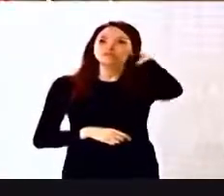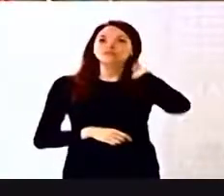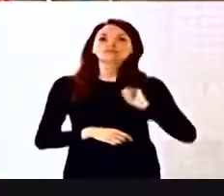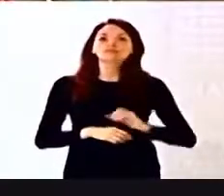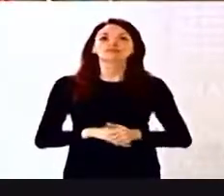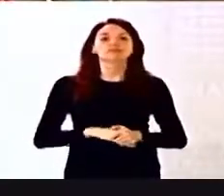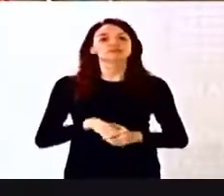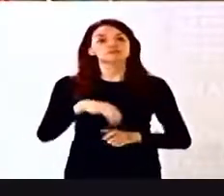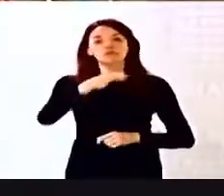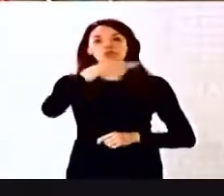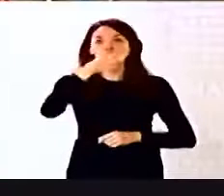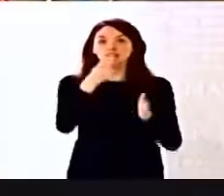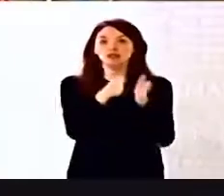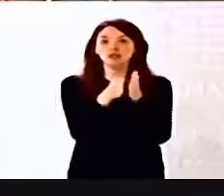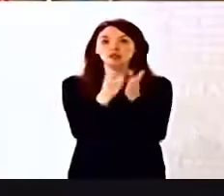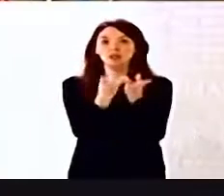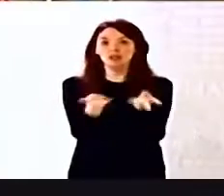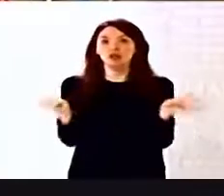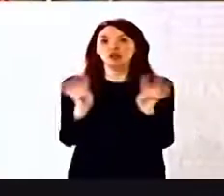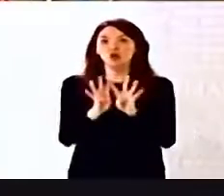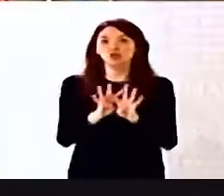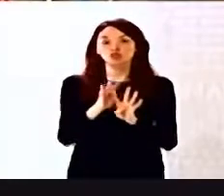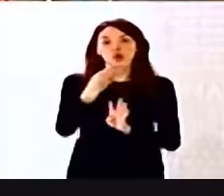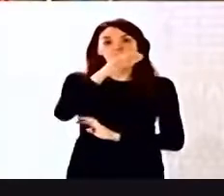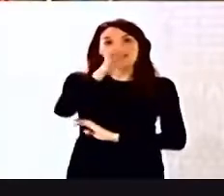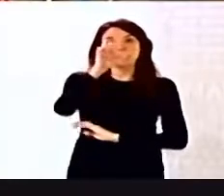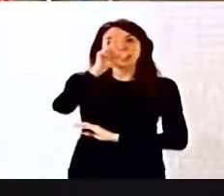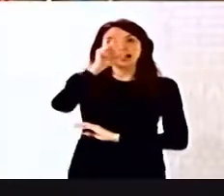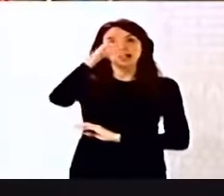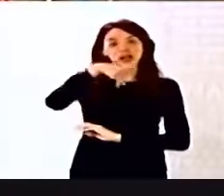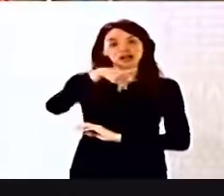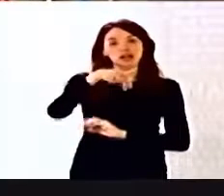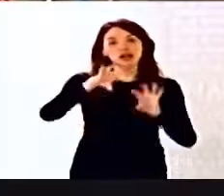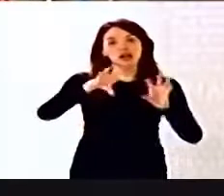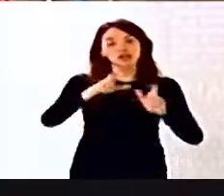Buenas tardes, compañero. Belén Ceballos, de la cadena SER.